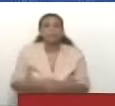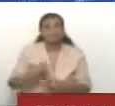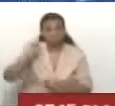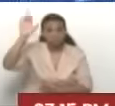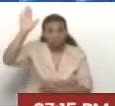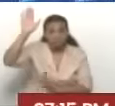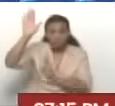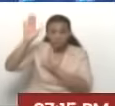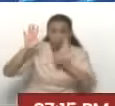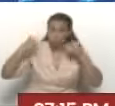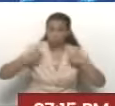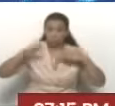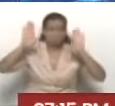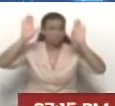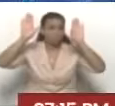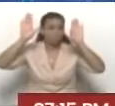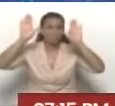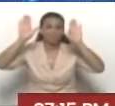Levanto las dos manos